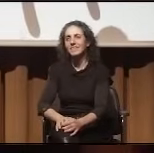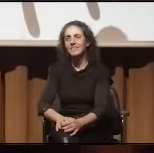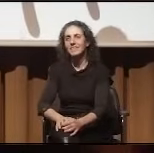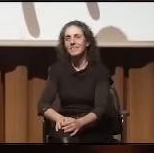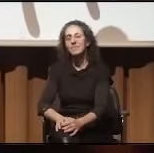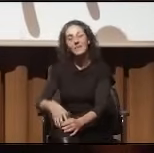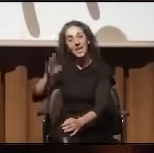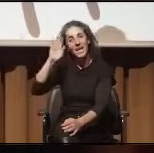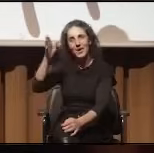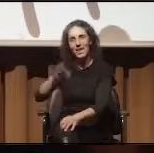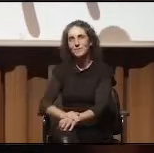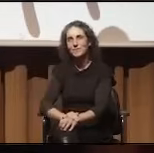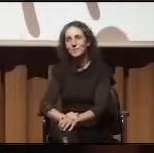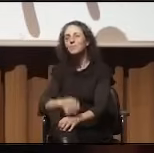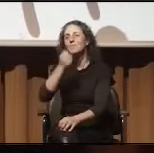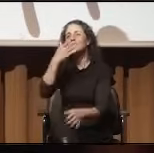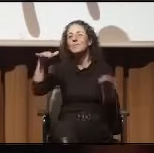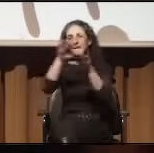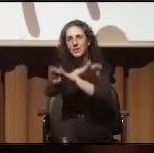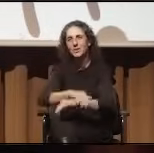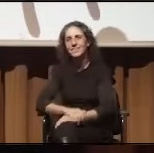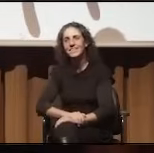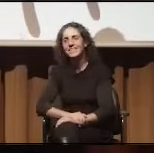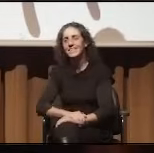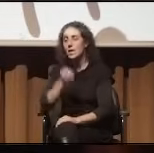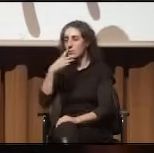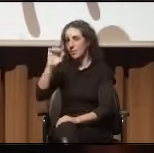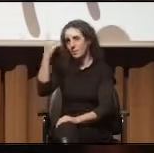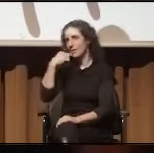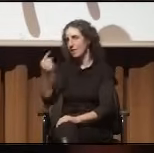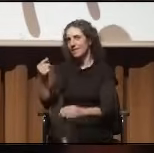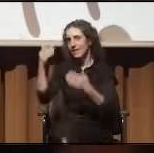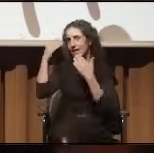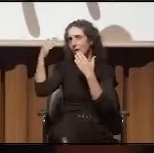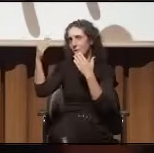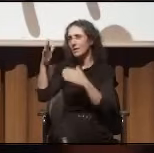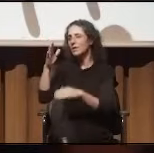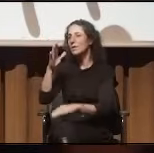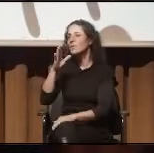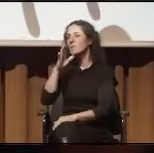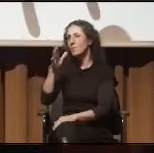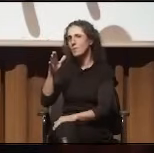¿eh? Hola, buenas noches. Bueno, primero darle la enhorabuena por el ser humano que es.